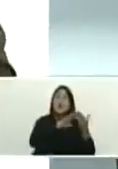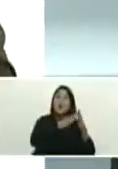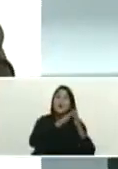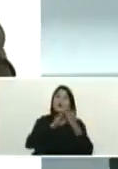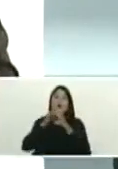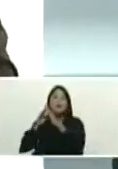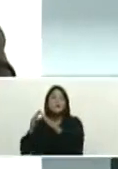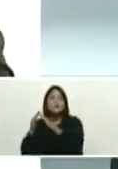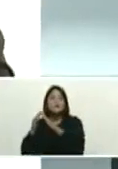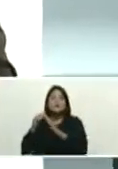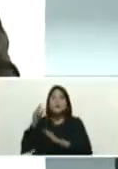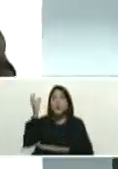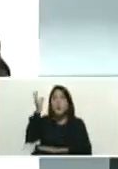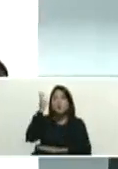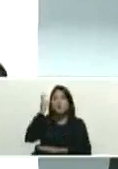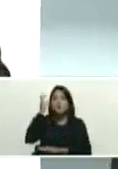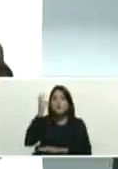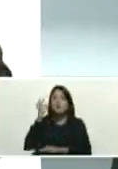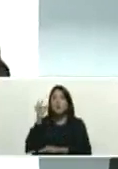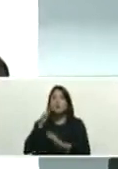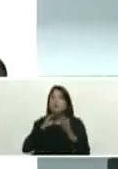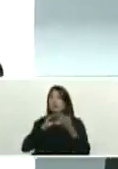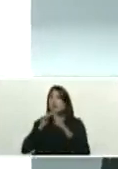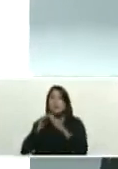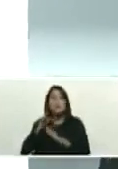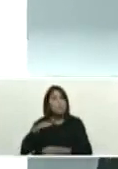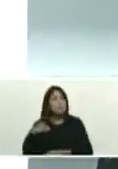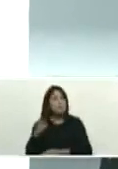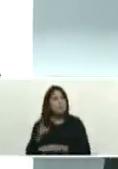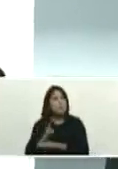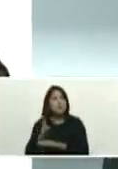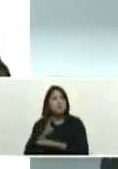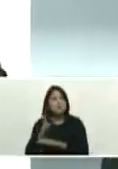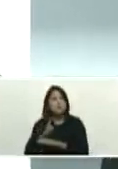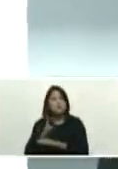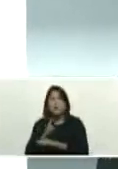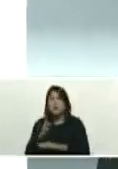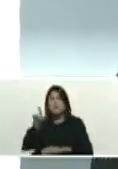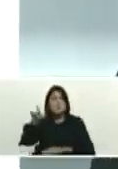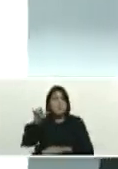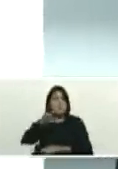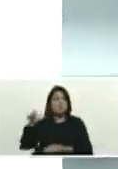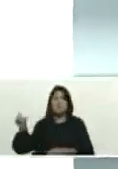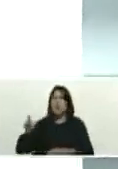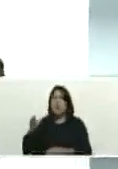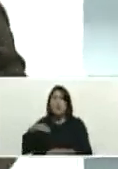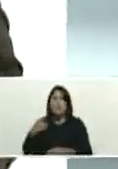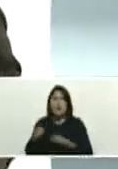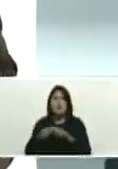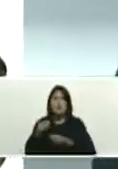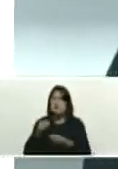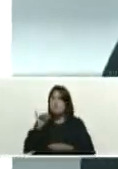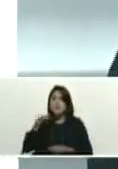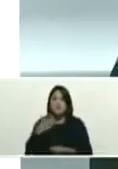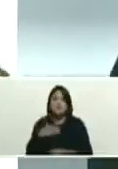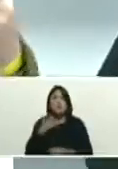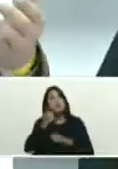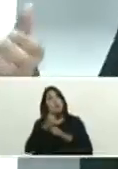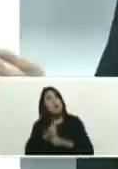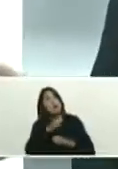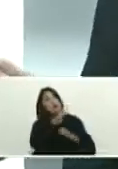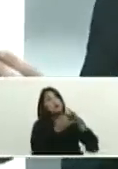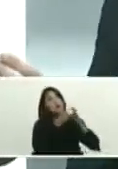comunales, al uso y la gestión de sus actividades propias, ¿ok? ¿Qué quiero decir con sus actividades propias? Bueno, están